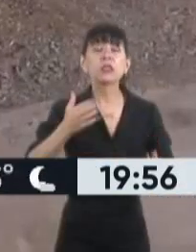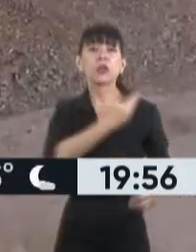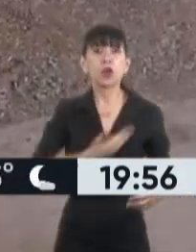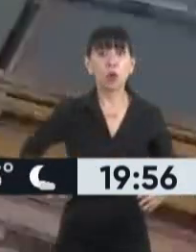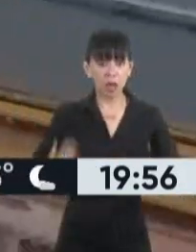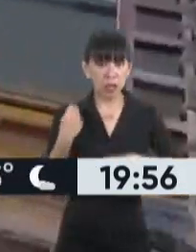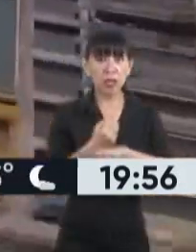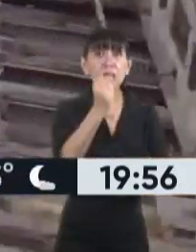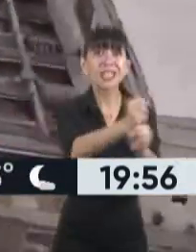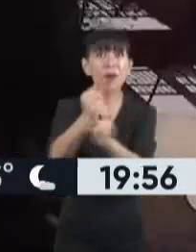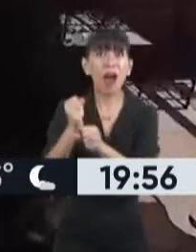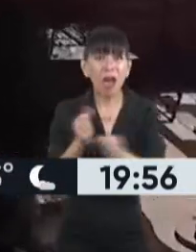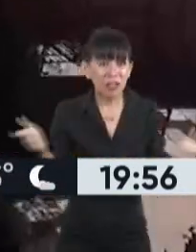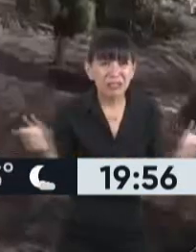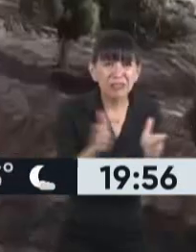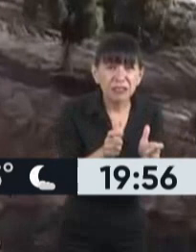¿Miento, Gerardo?